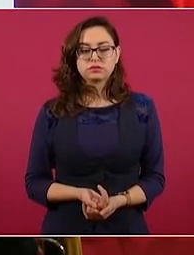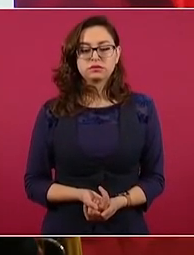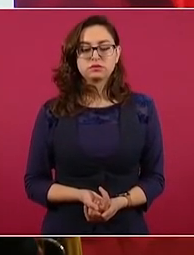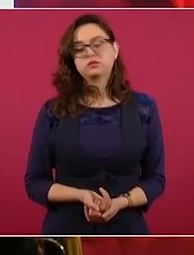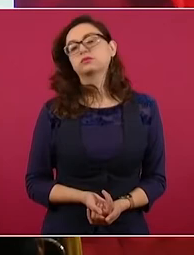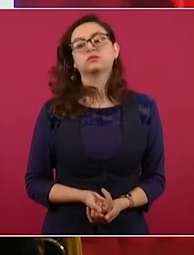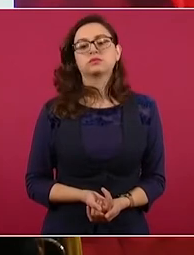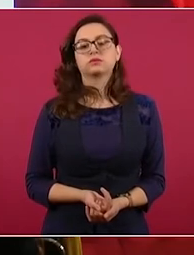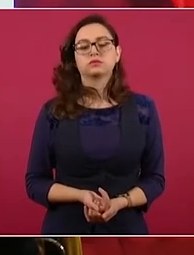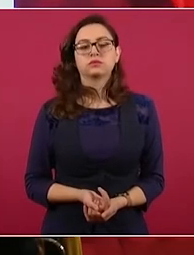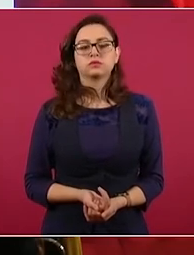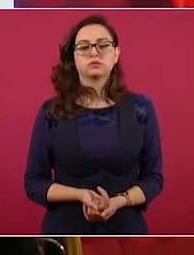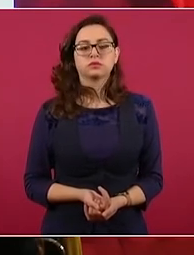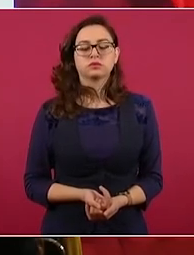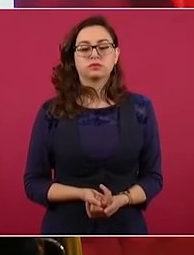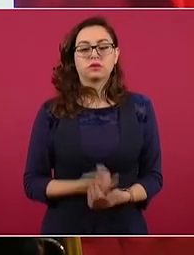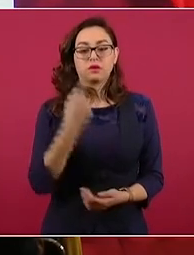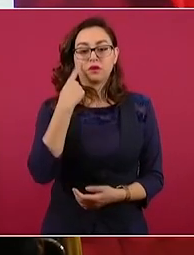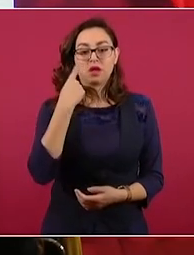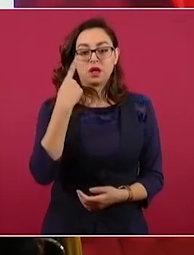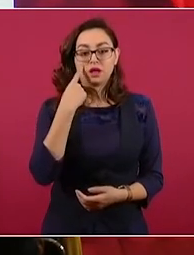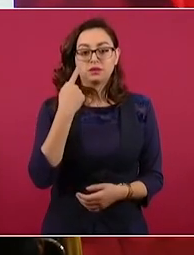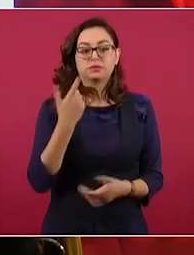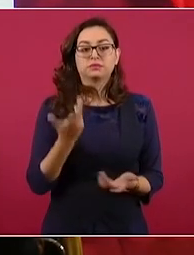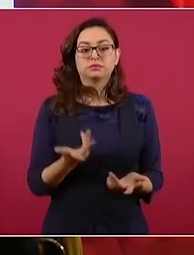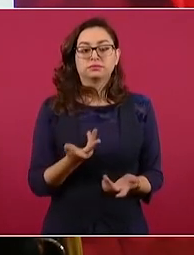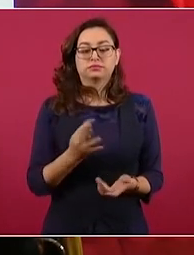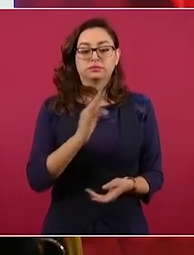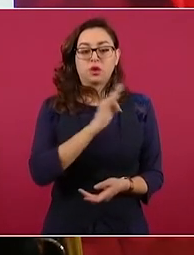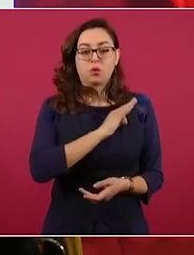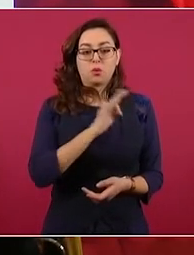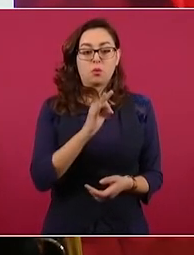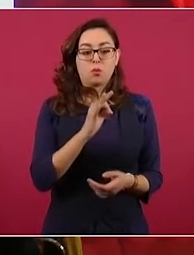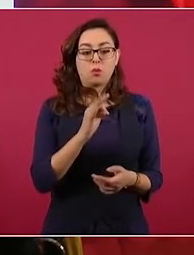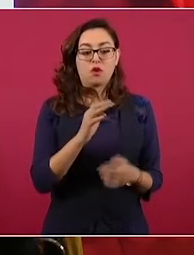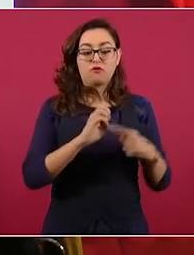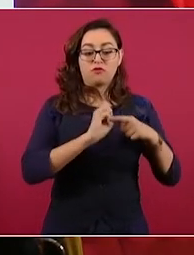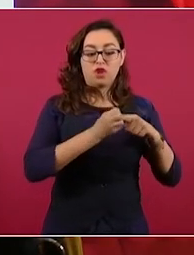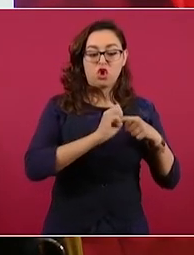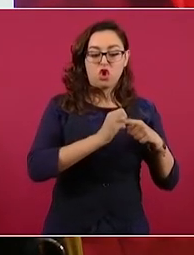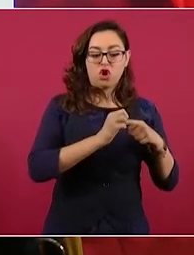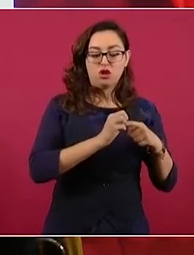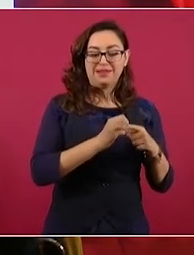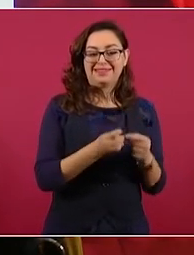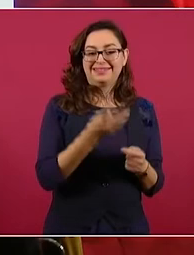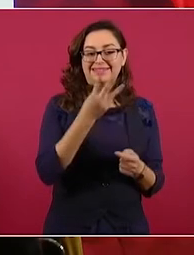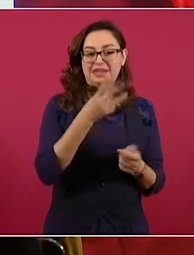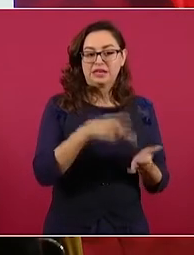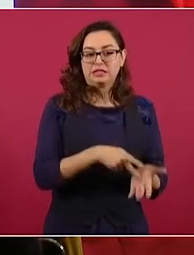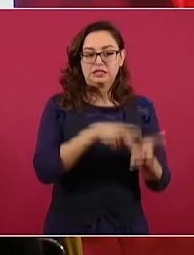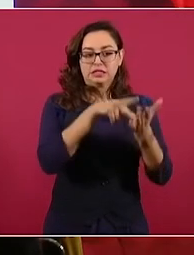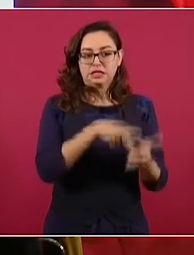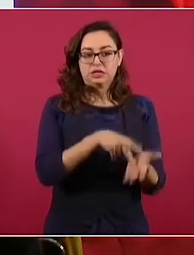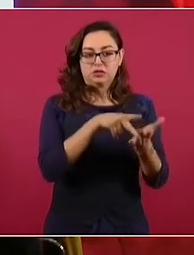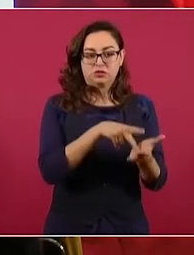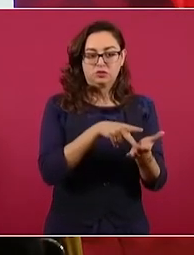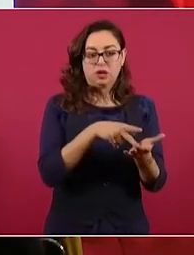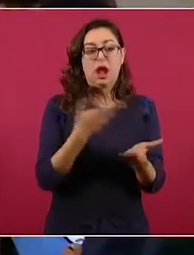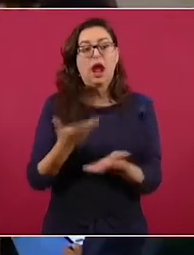Bueno, pero es 3-1, pasó a 4-6.